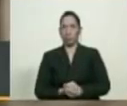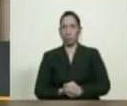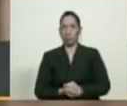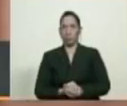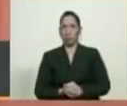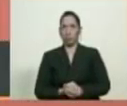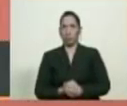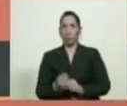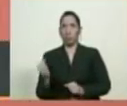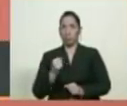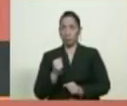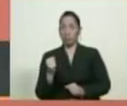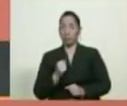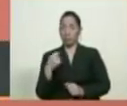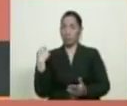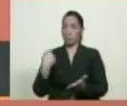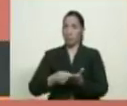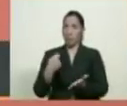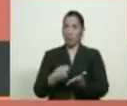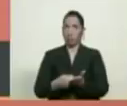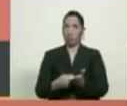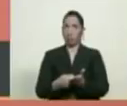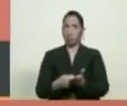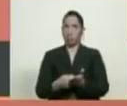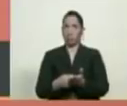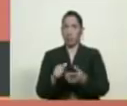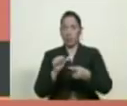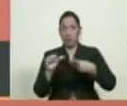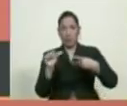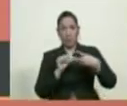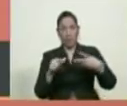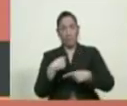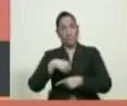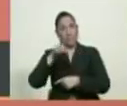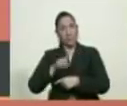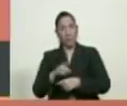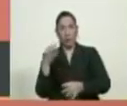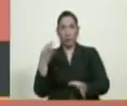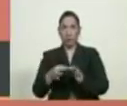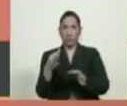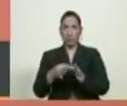Claro, acuérdate que tenemos que pagar la semana del 1 de septiembre, pagamos